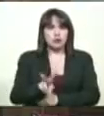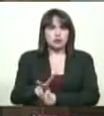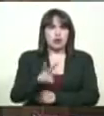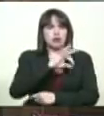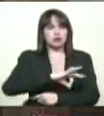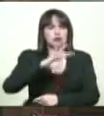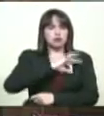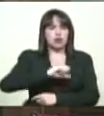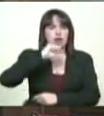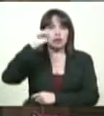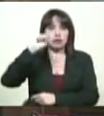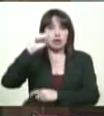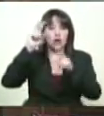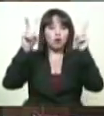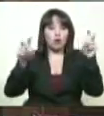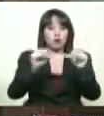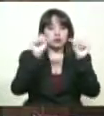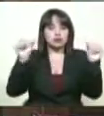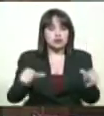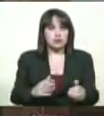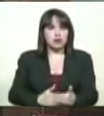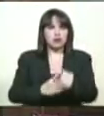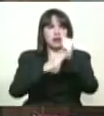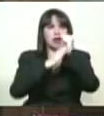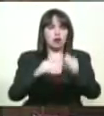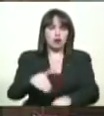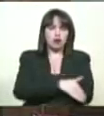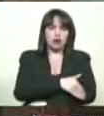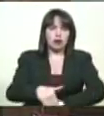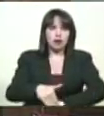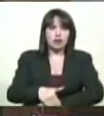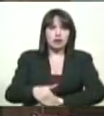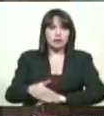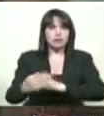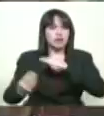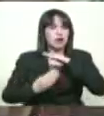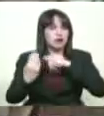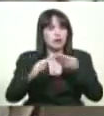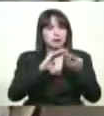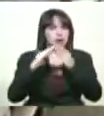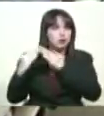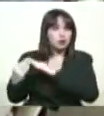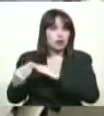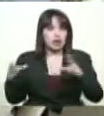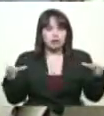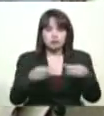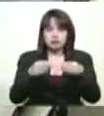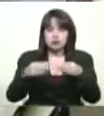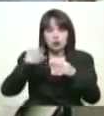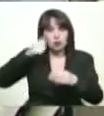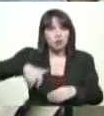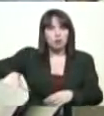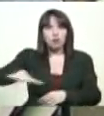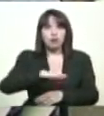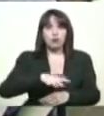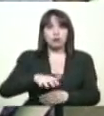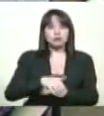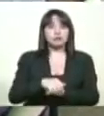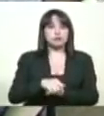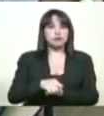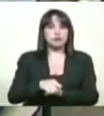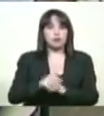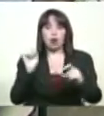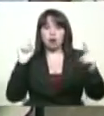de este nuevo sistema de liderazgo de calle de bases de comunidad lo tomo pues como uno de